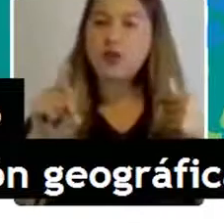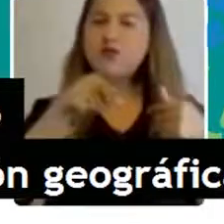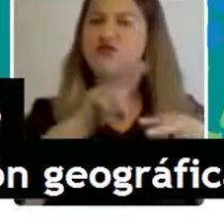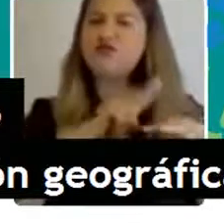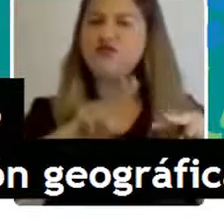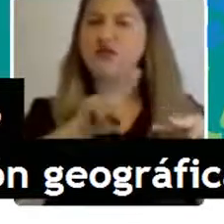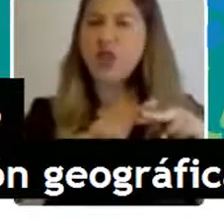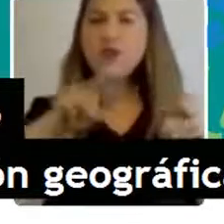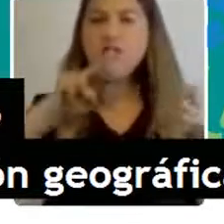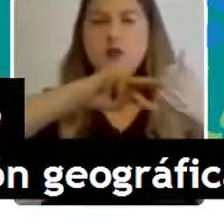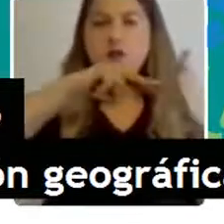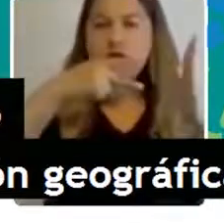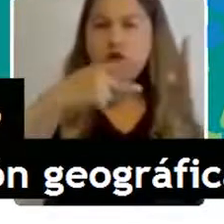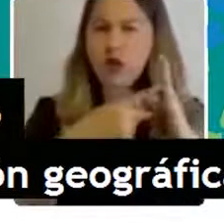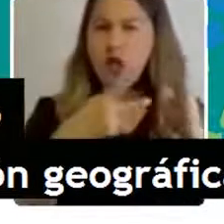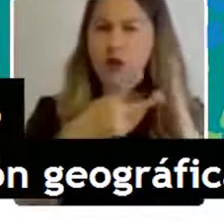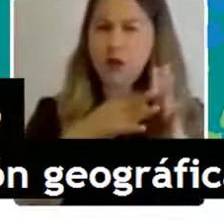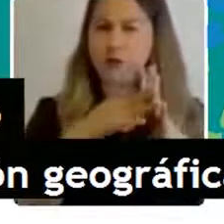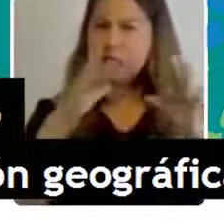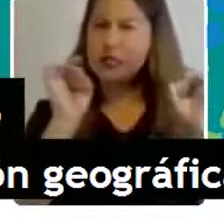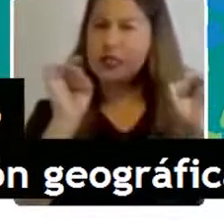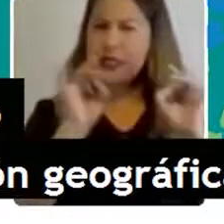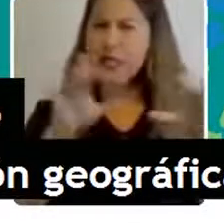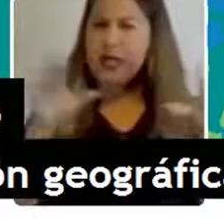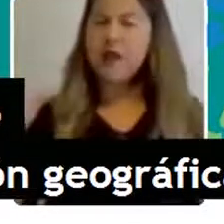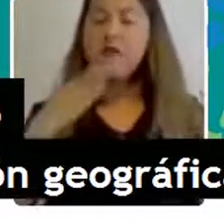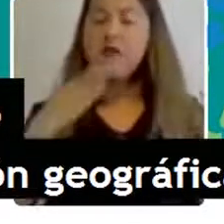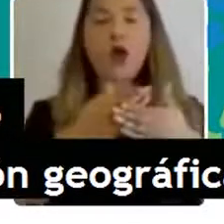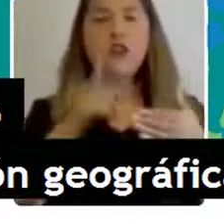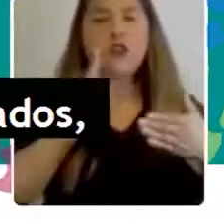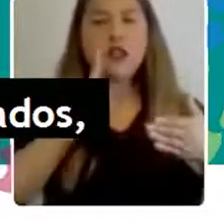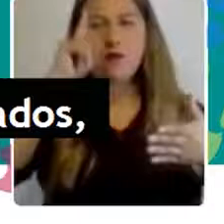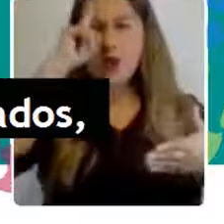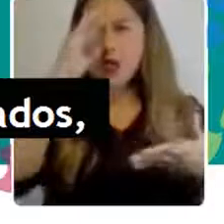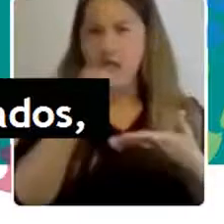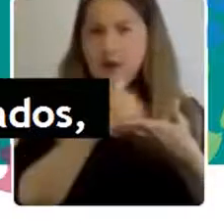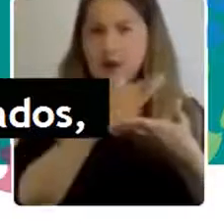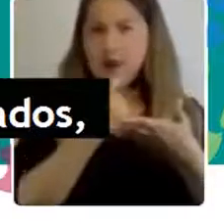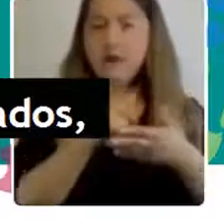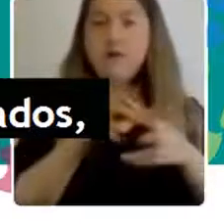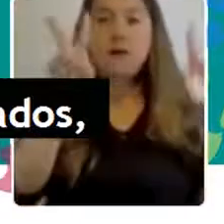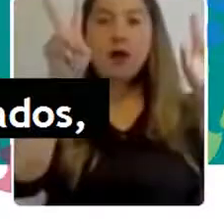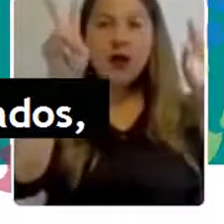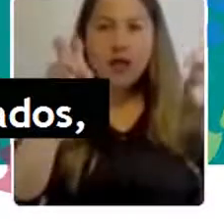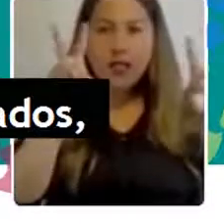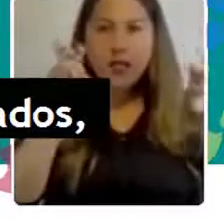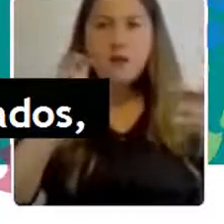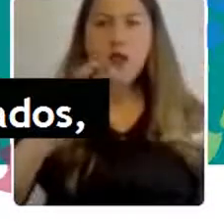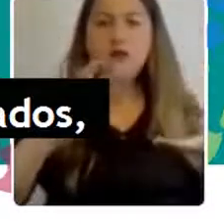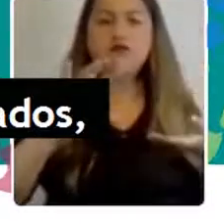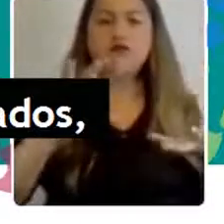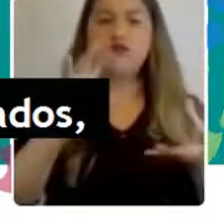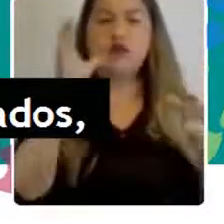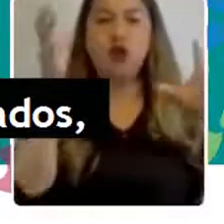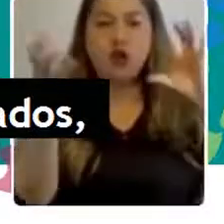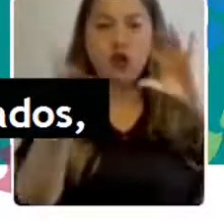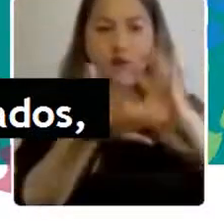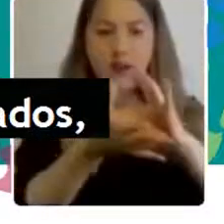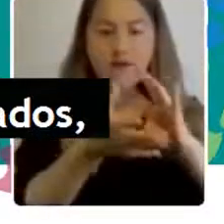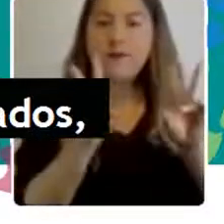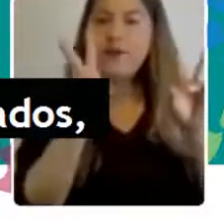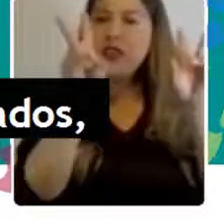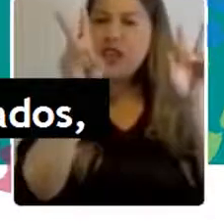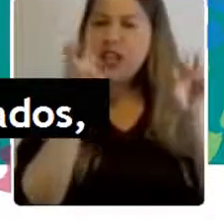uno tiene que planificar para efectos de la distribución geográfica, de la atención, de los centros especializados, de